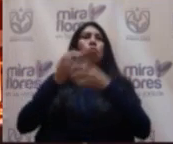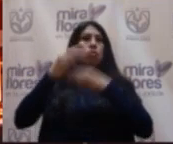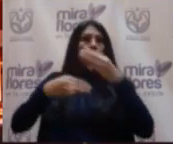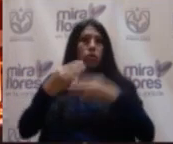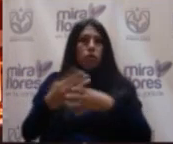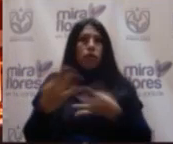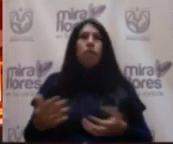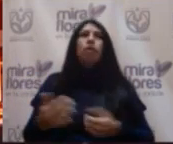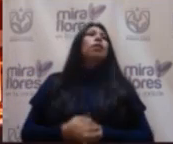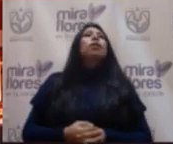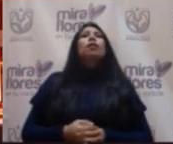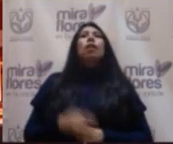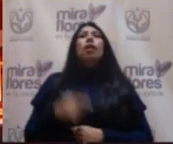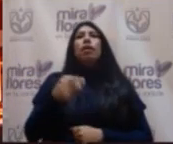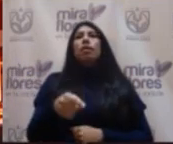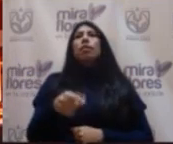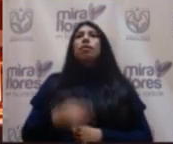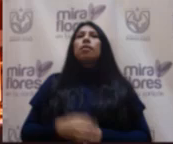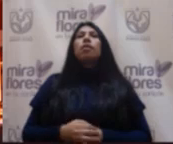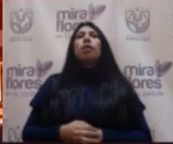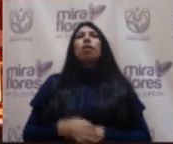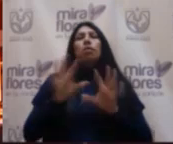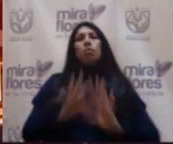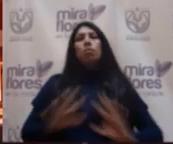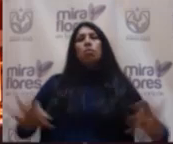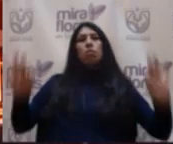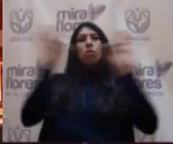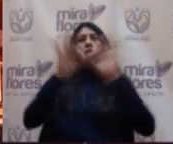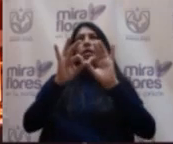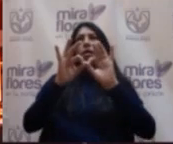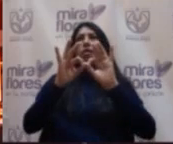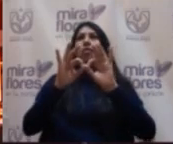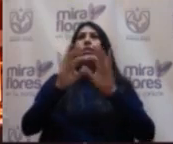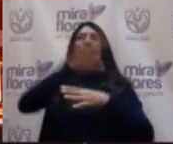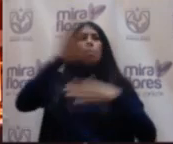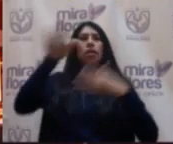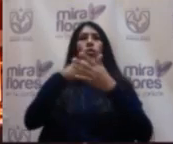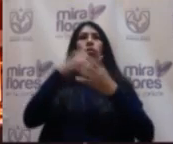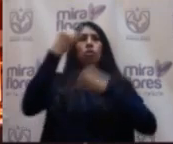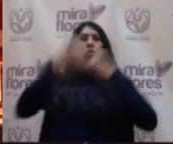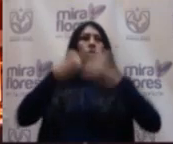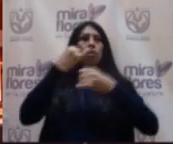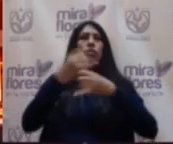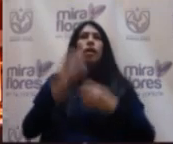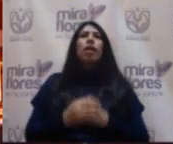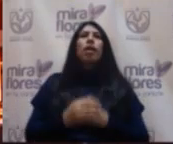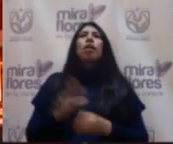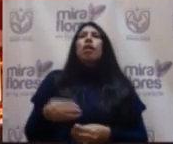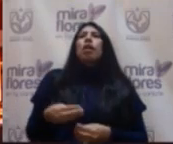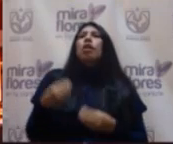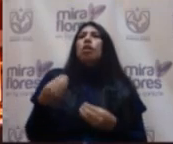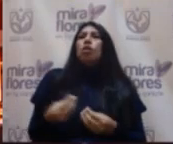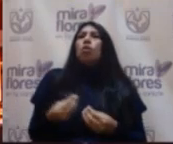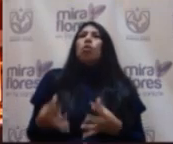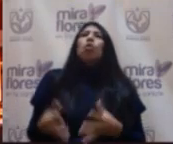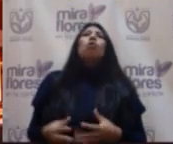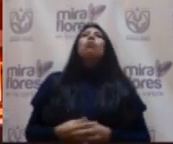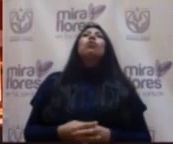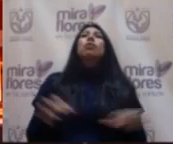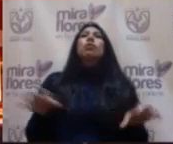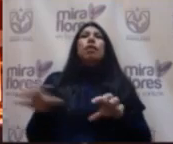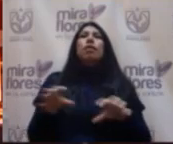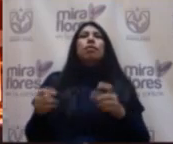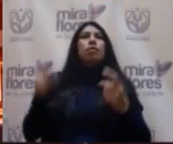algunas experiencias de importancia a nivel internacional y cómo se está abordando esta situación desde